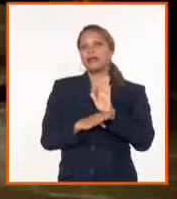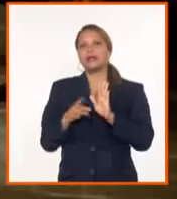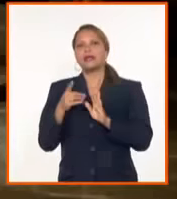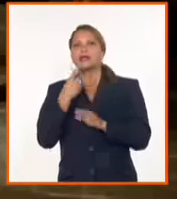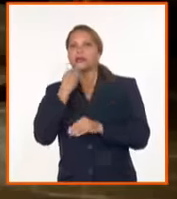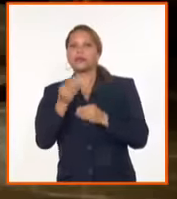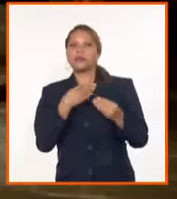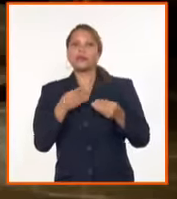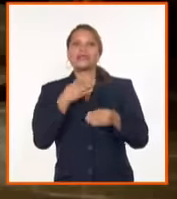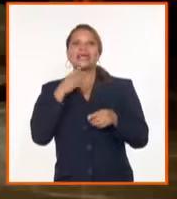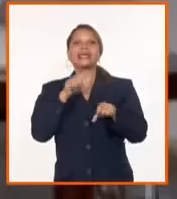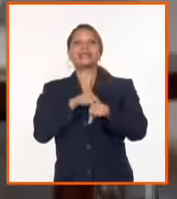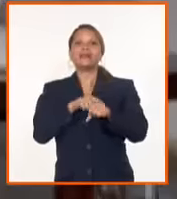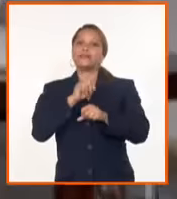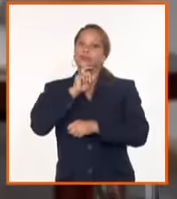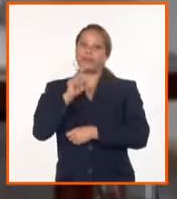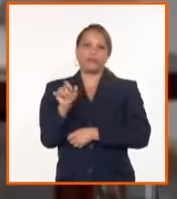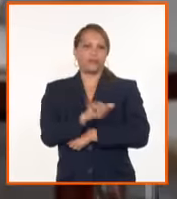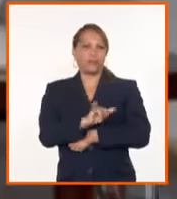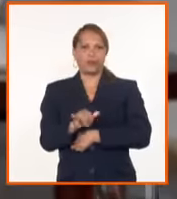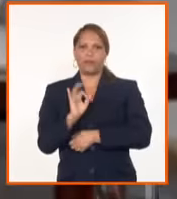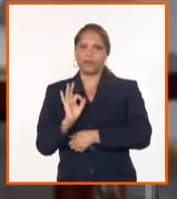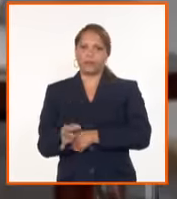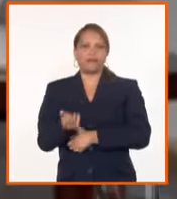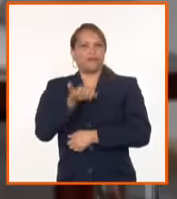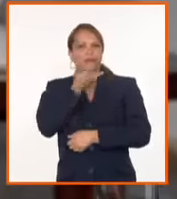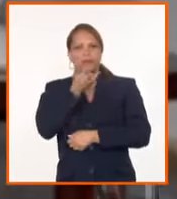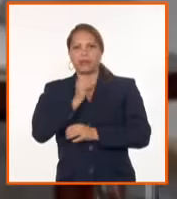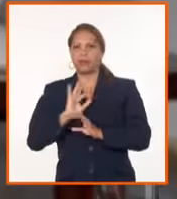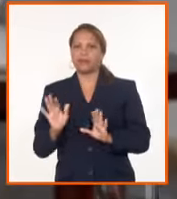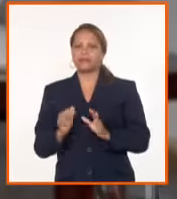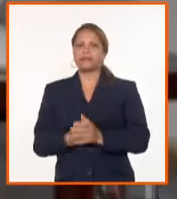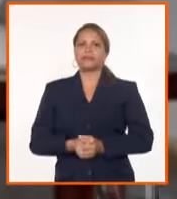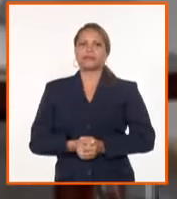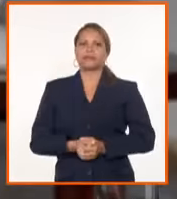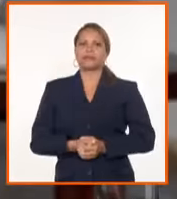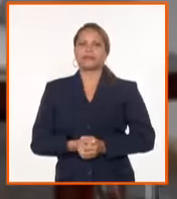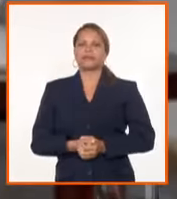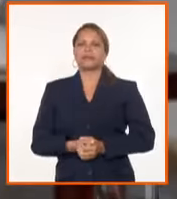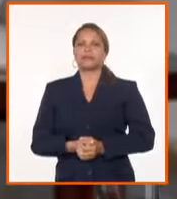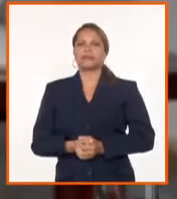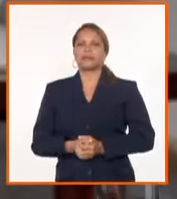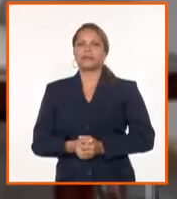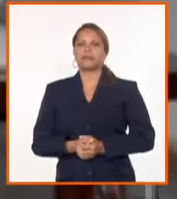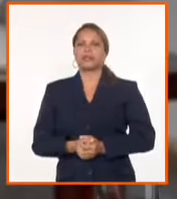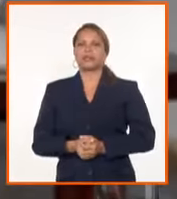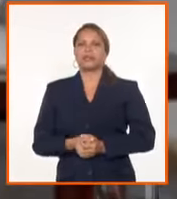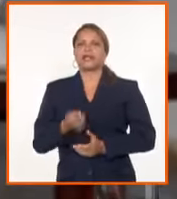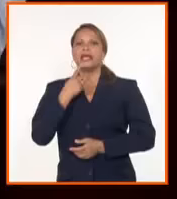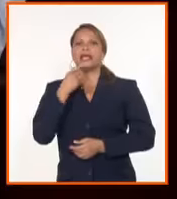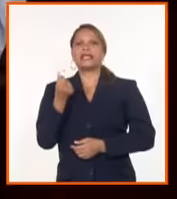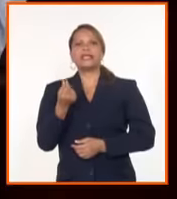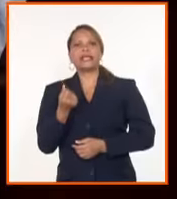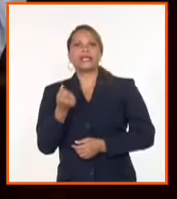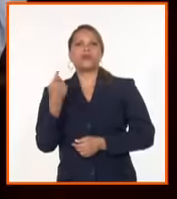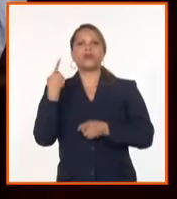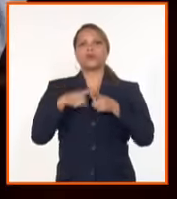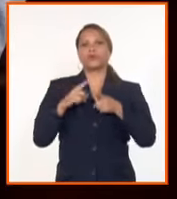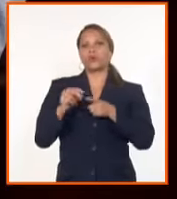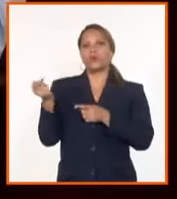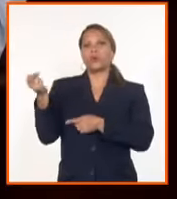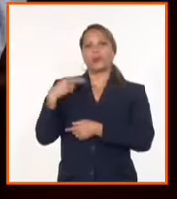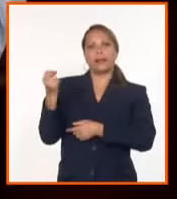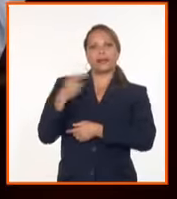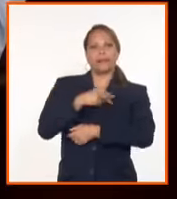los tiempos ya estaban complicados. Se afectaron nuestras principales fuentes de ingresos, las remesas, el turismo, las